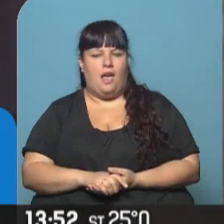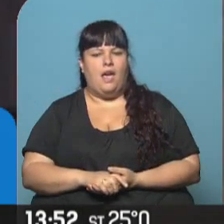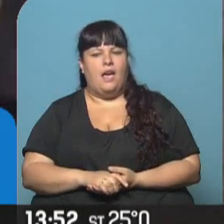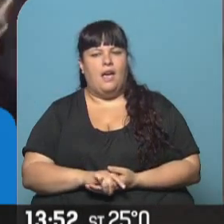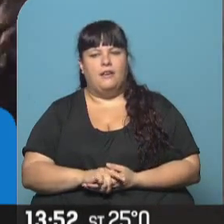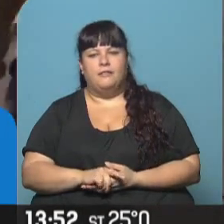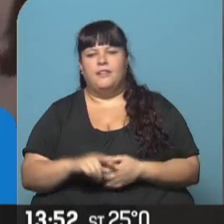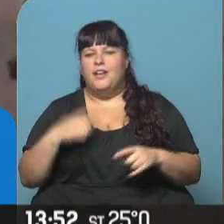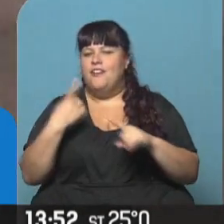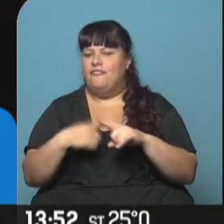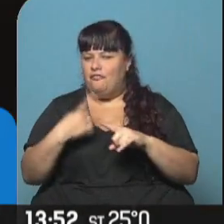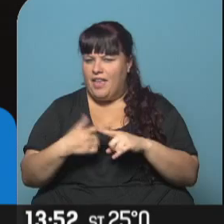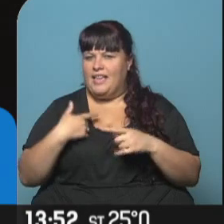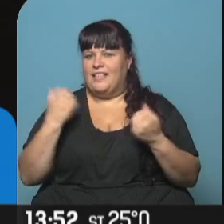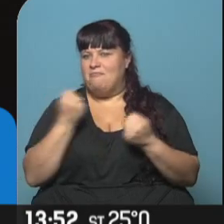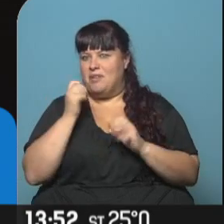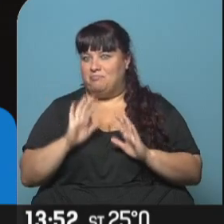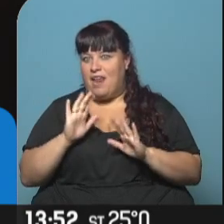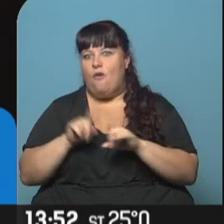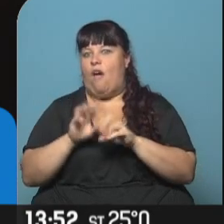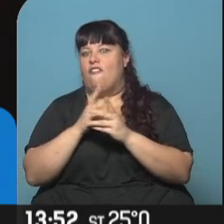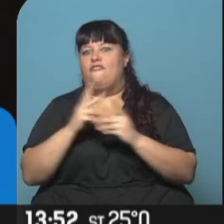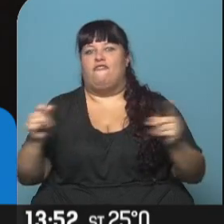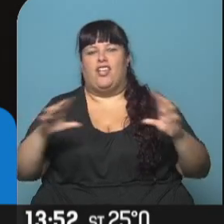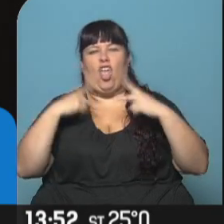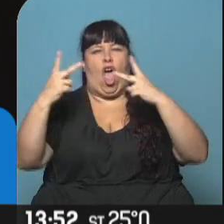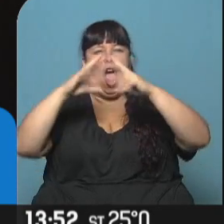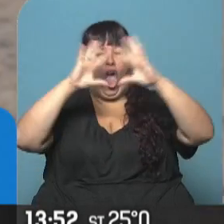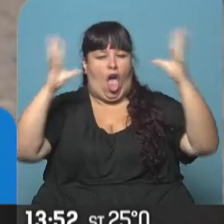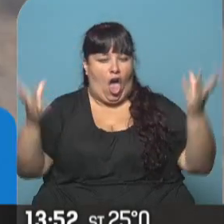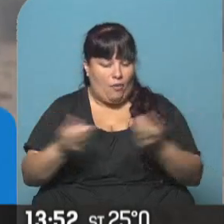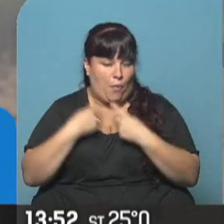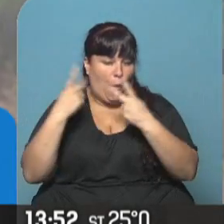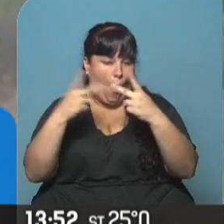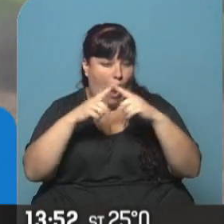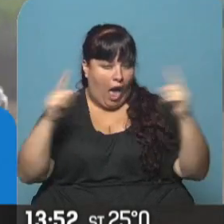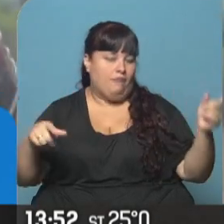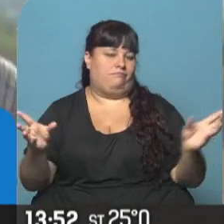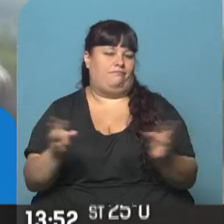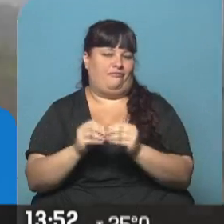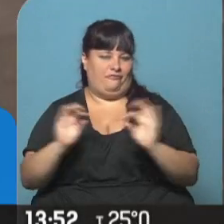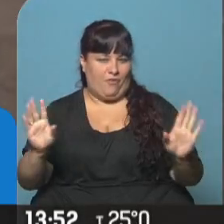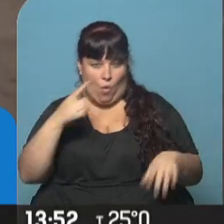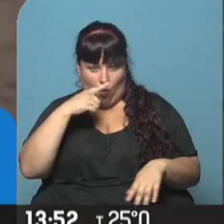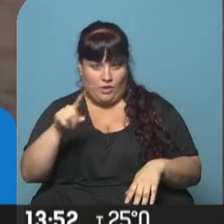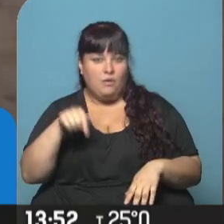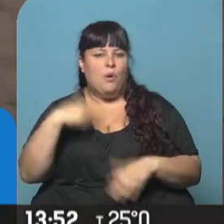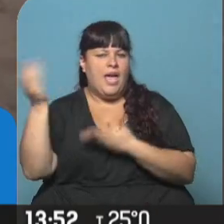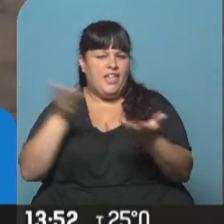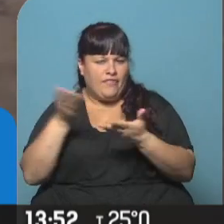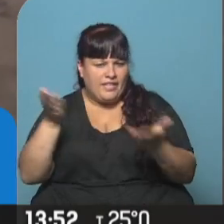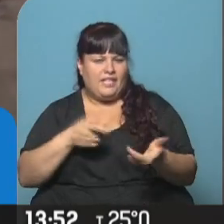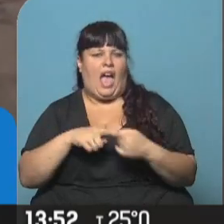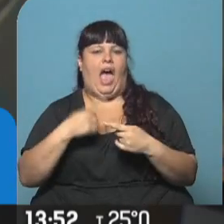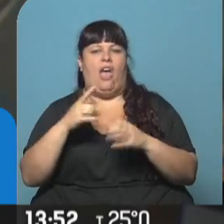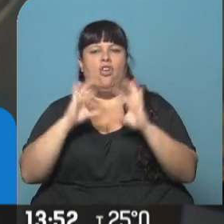muy festejada, muy esperada, porque es como un cierre de toda esta gira, que fue una gira muy larga. Así que va a haber muchos invitados, va a